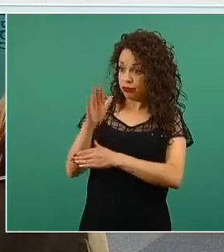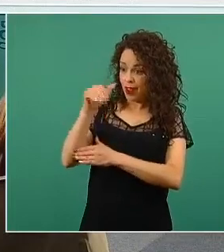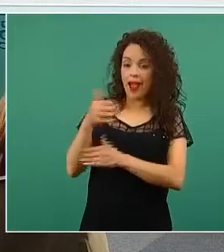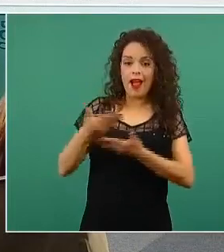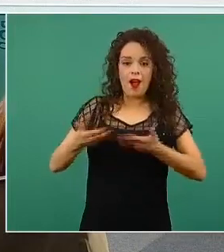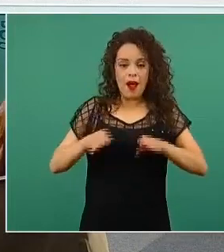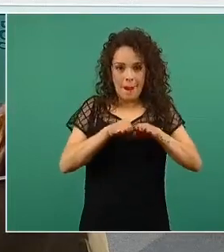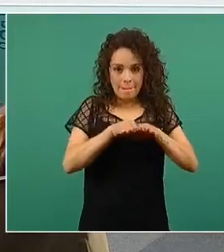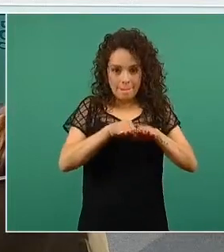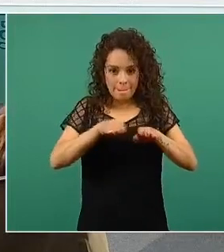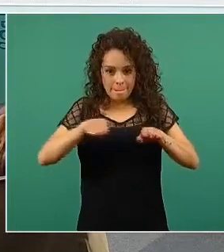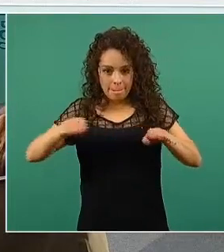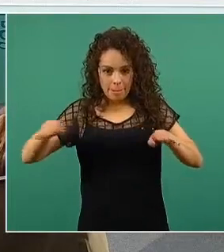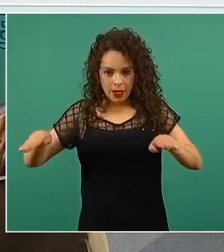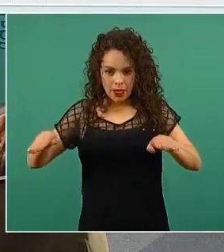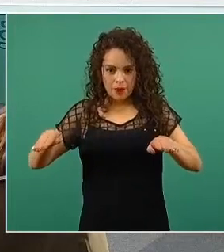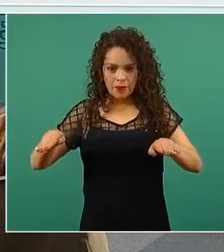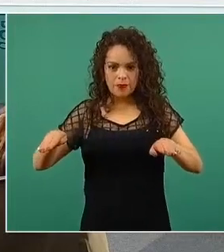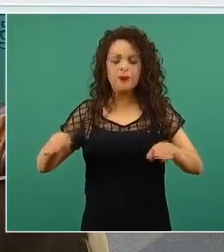Esta es una curva